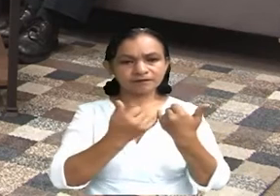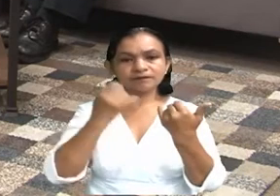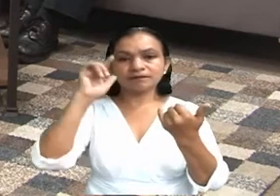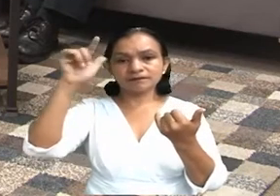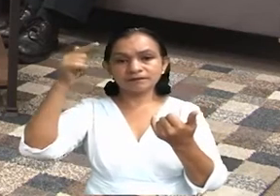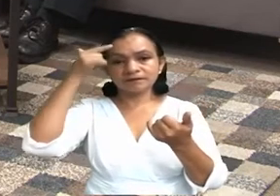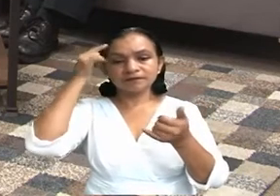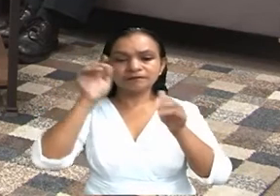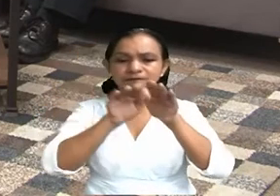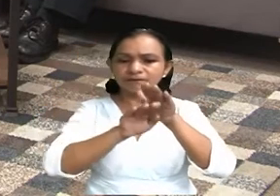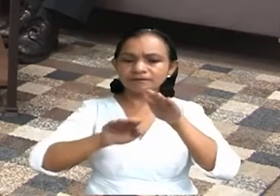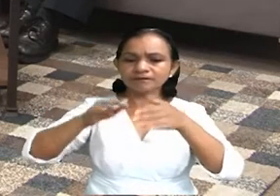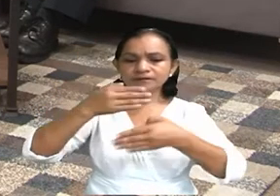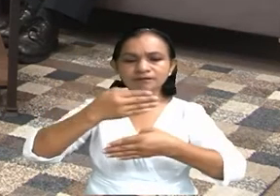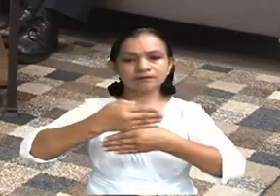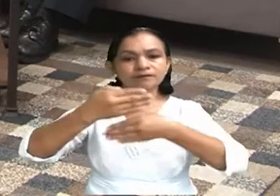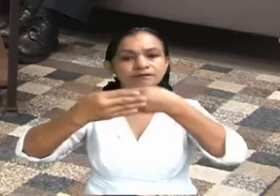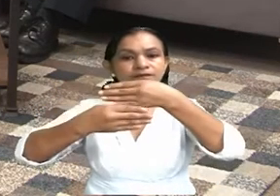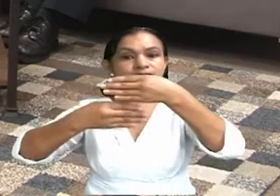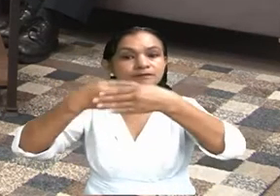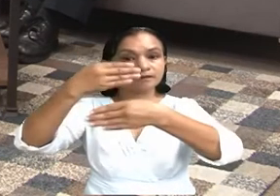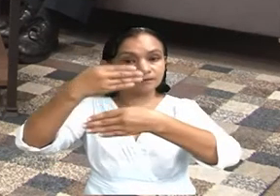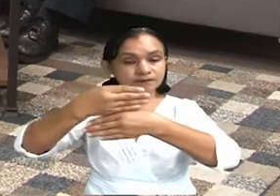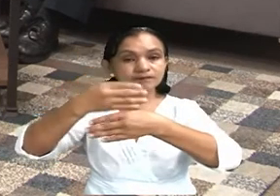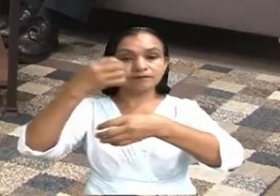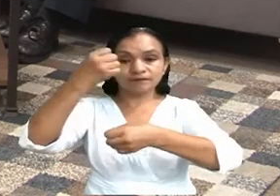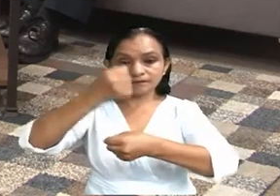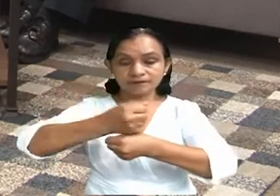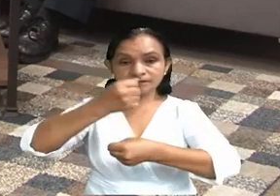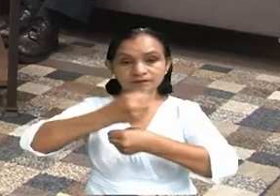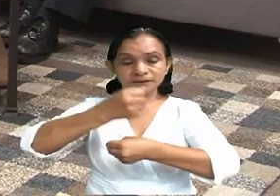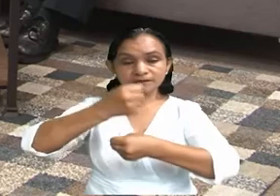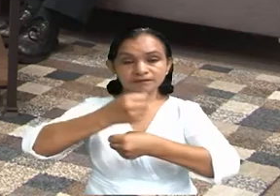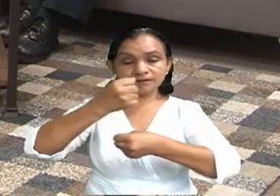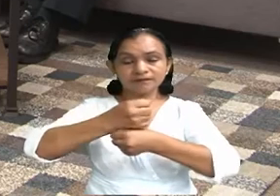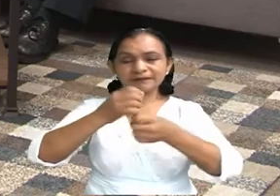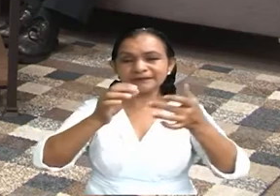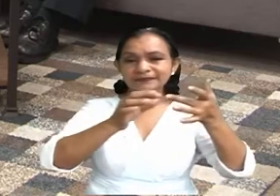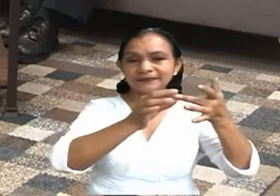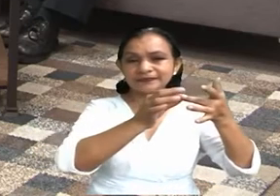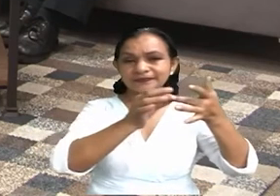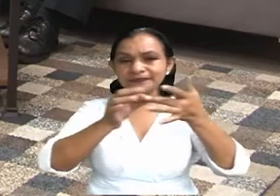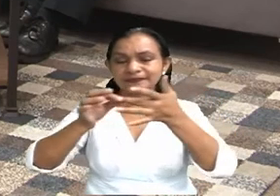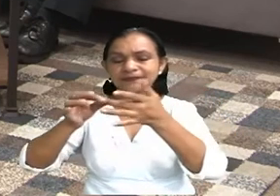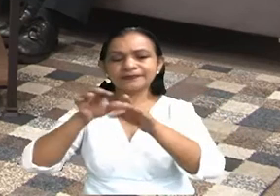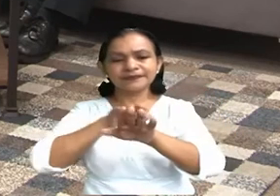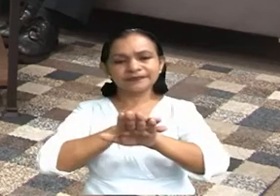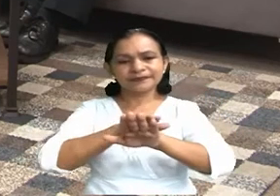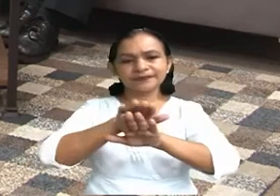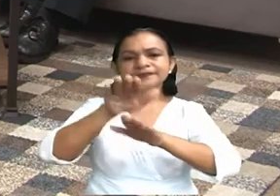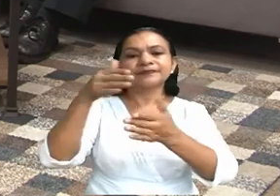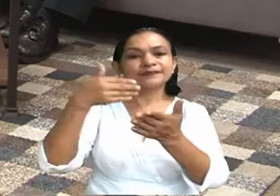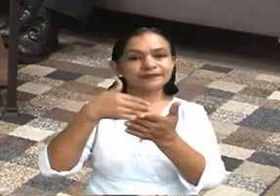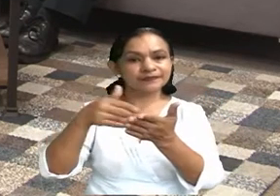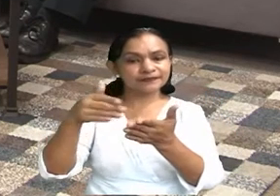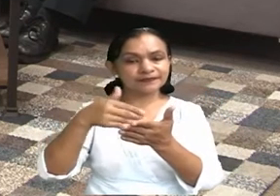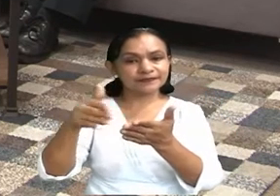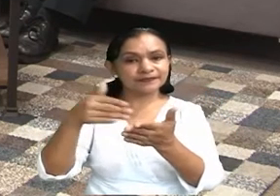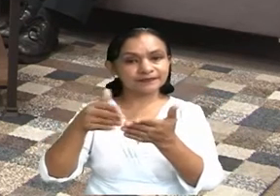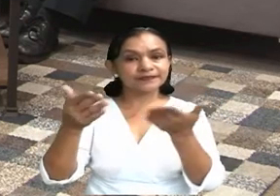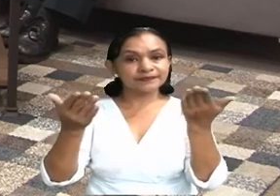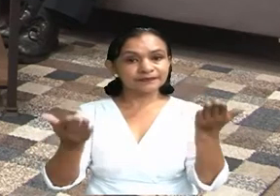que más construyen, y es donde se está trabajando también grandemente esta línea de la accesibilidad. Esa